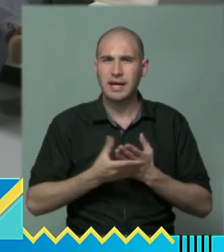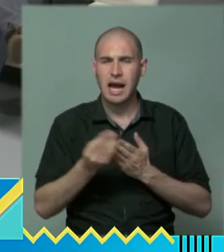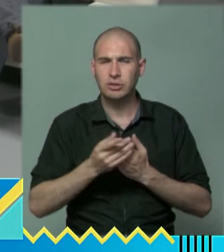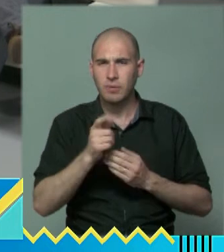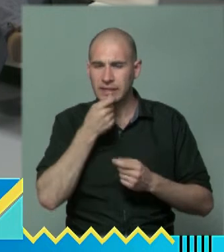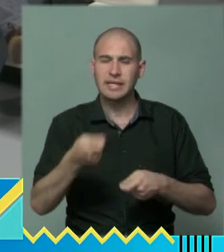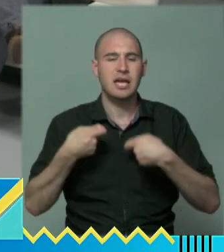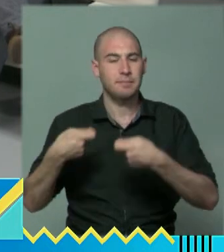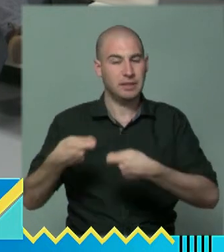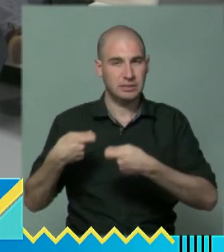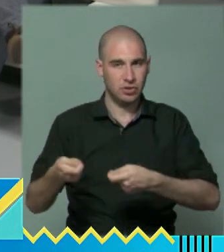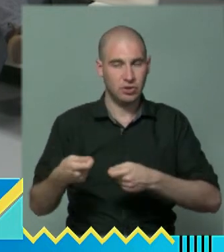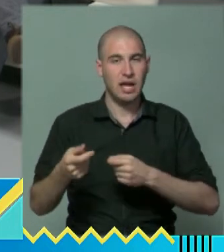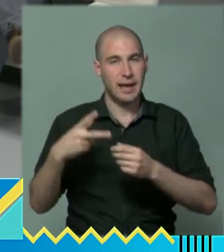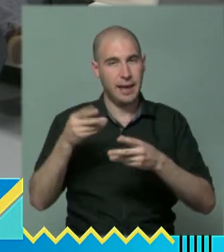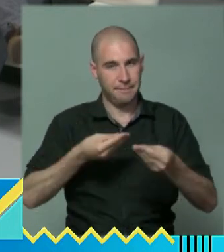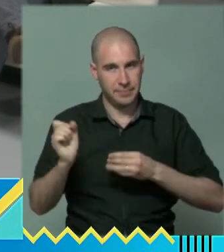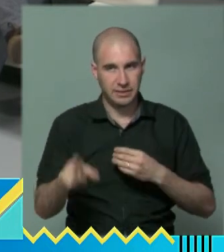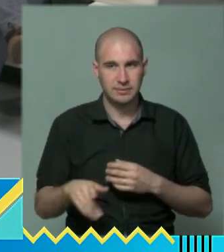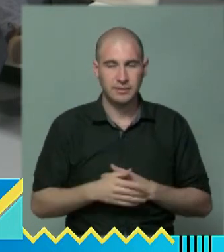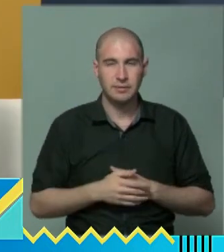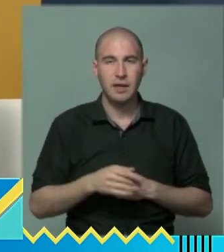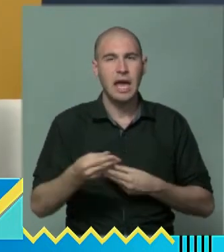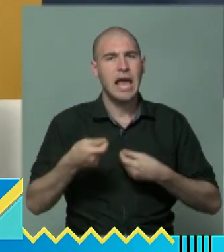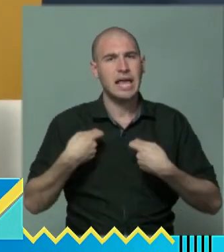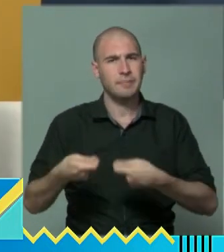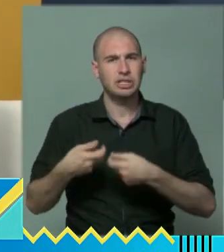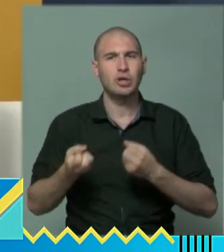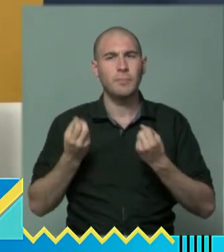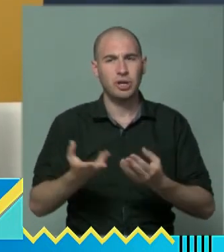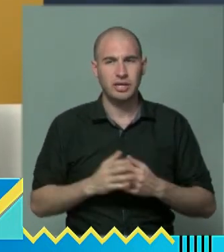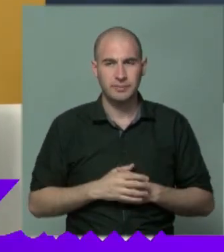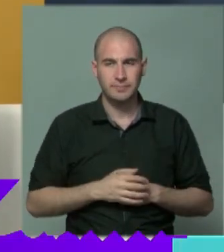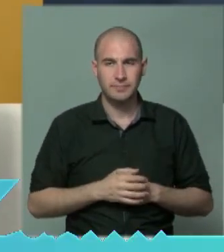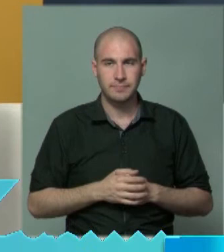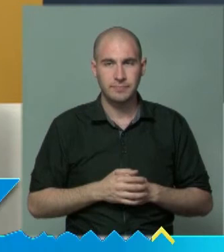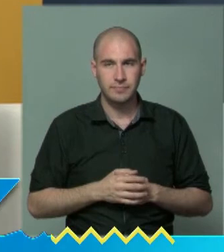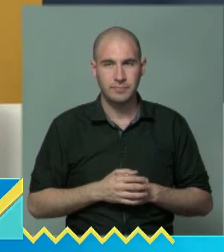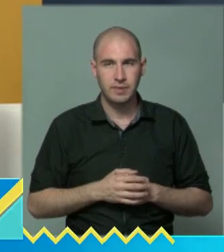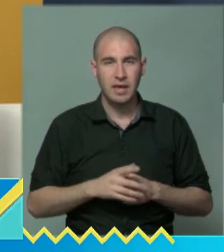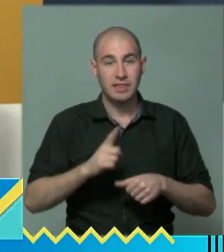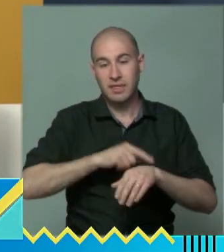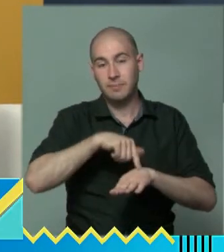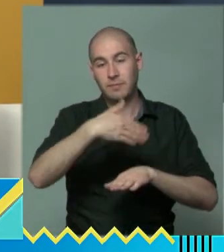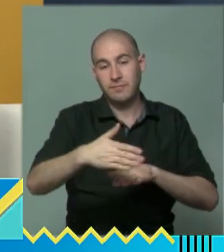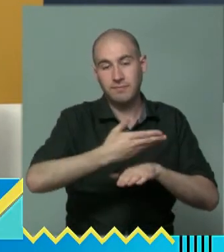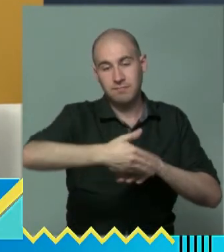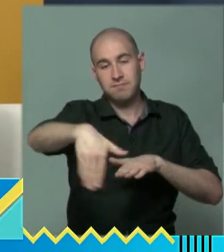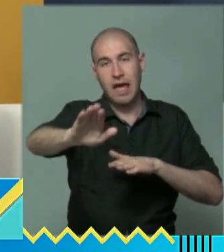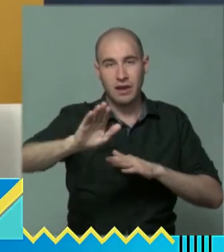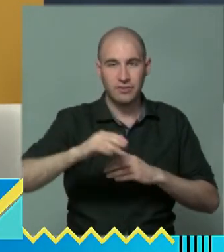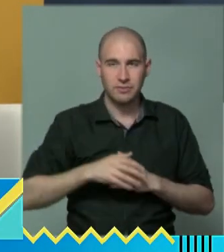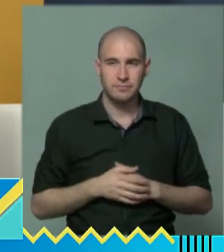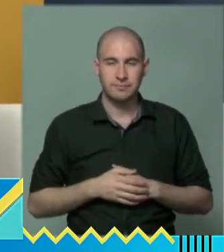va a ser una inversión para la empresa. Me parece que va a ser una inversión porque a mediano y largo plazo,